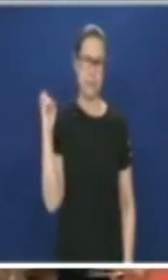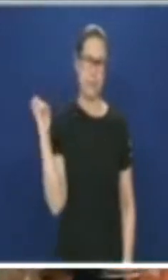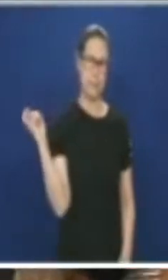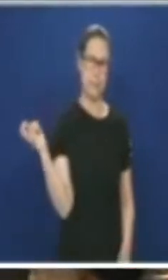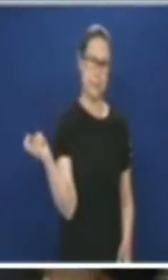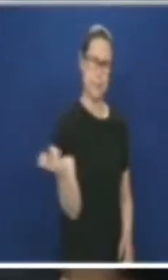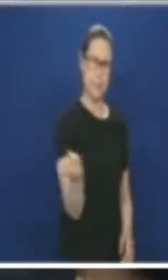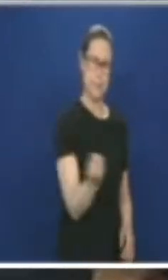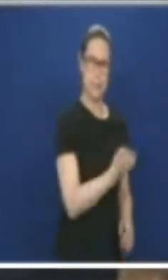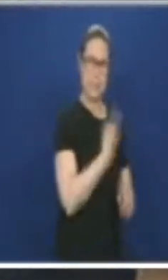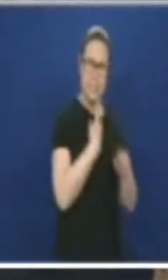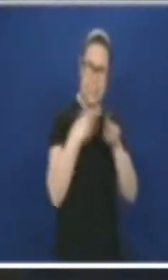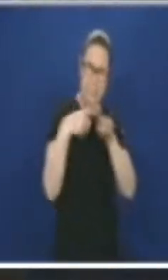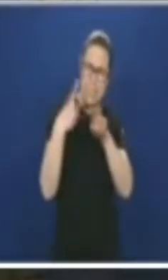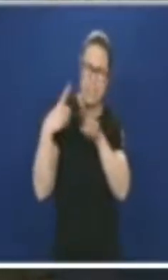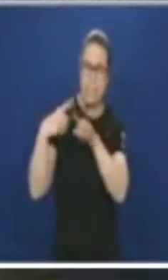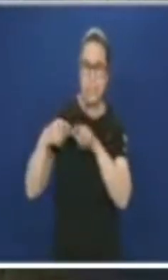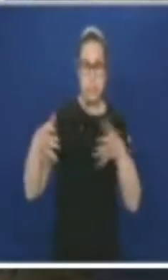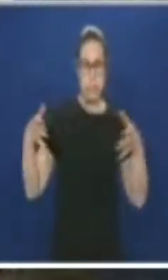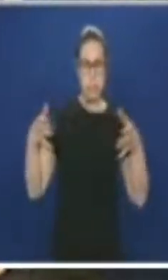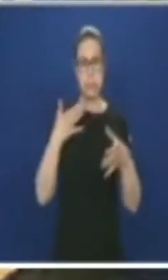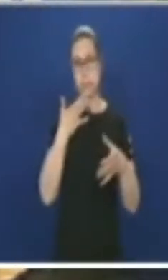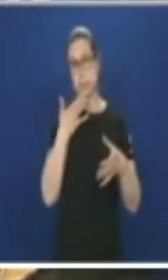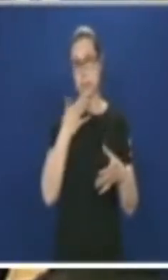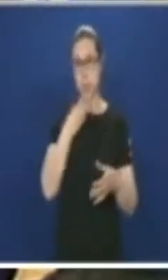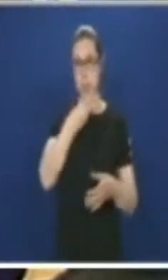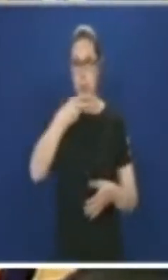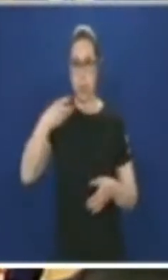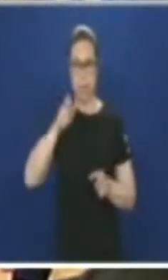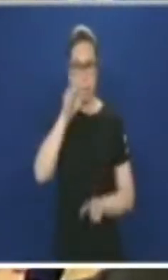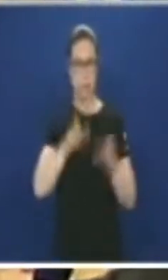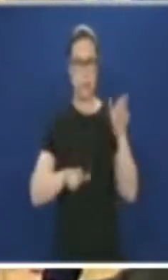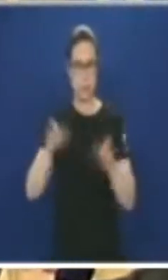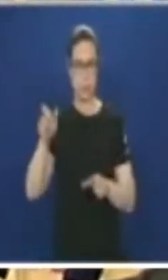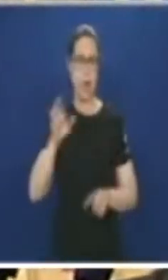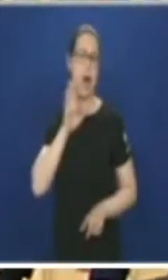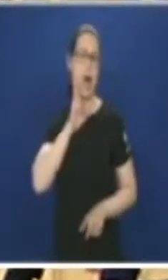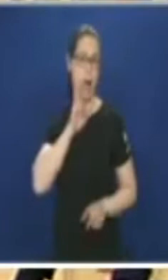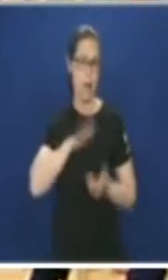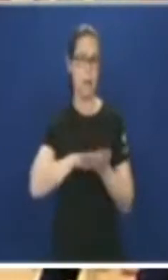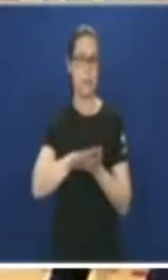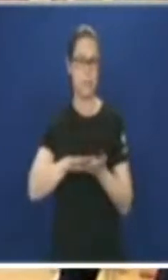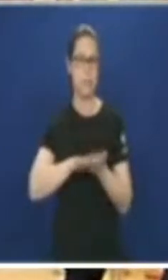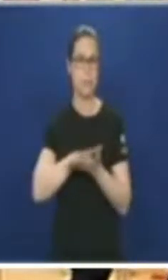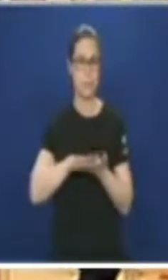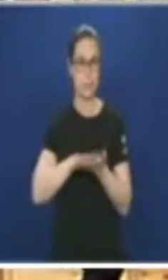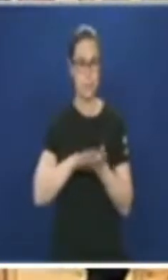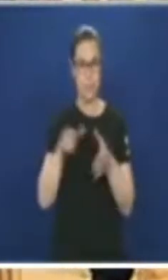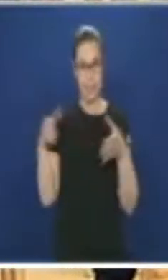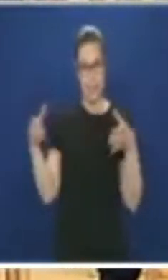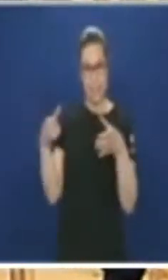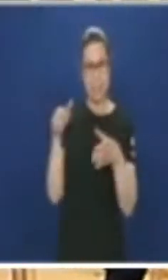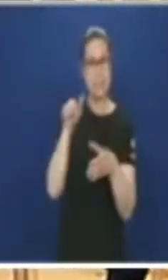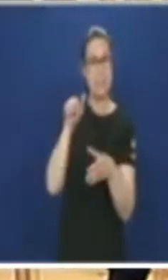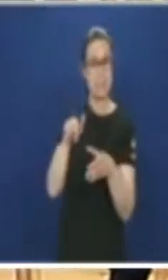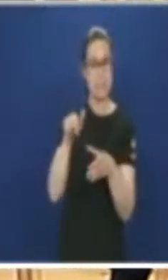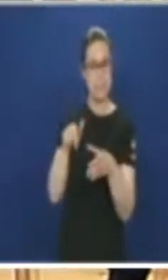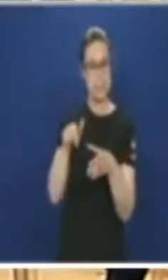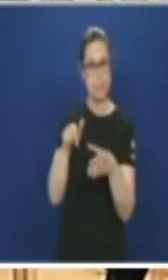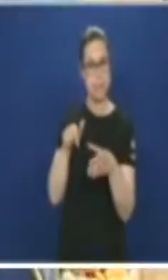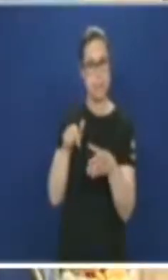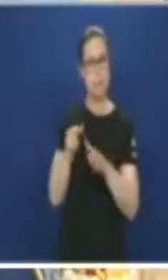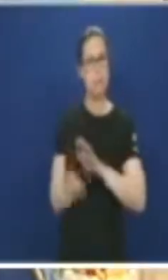outros, alrededor de 200, como xa se ten dito, que fixeron posible un proxecto